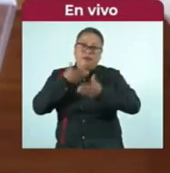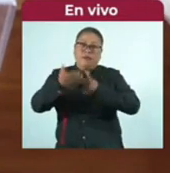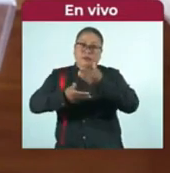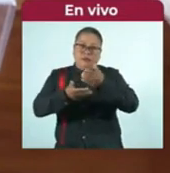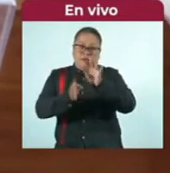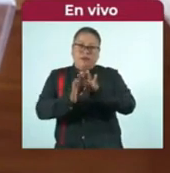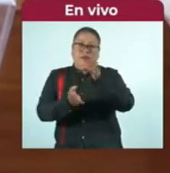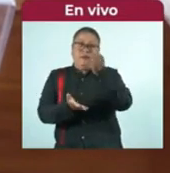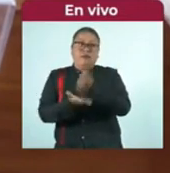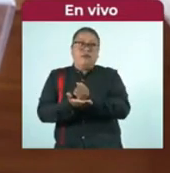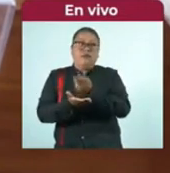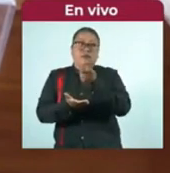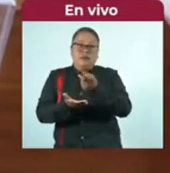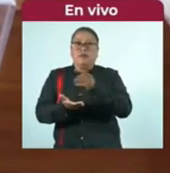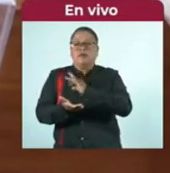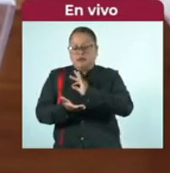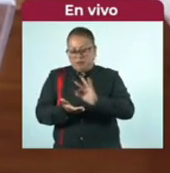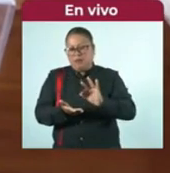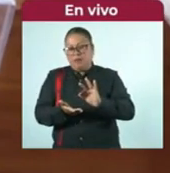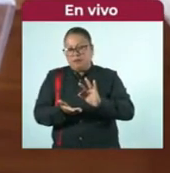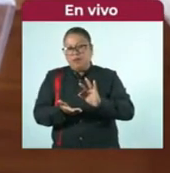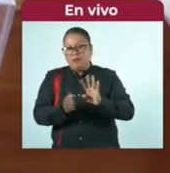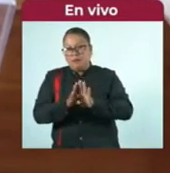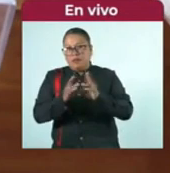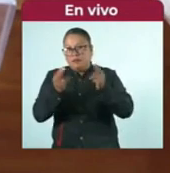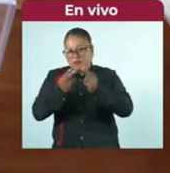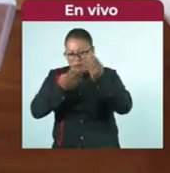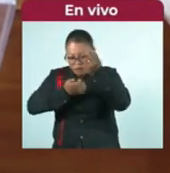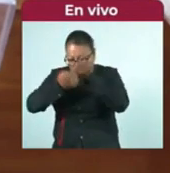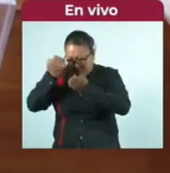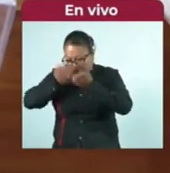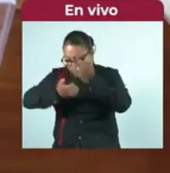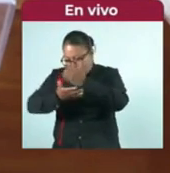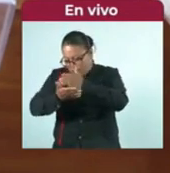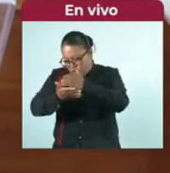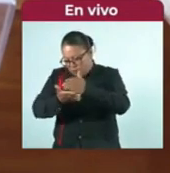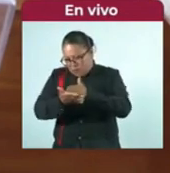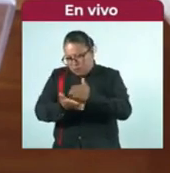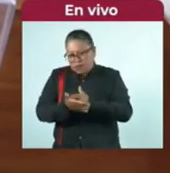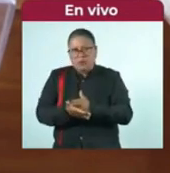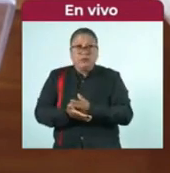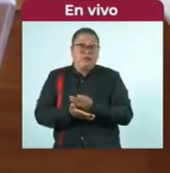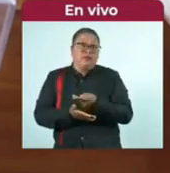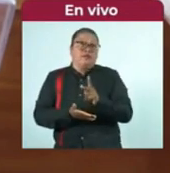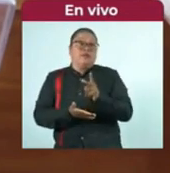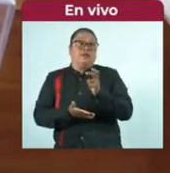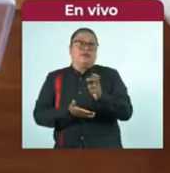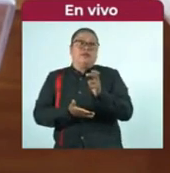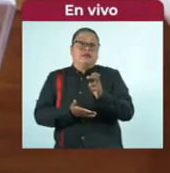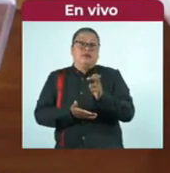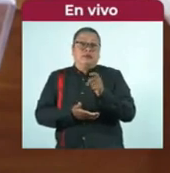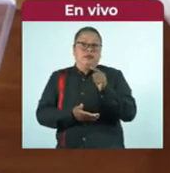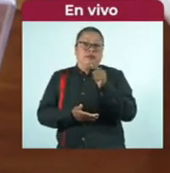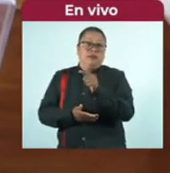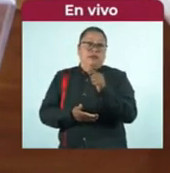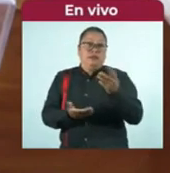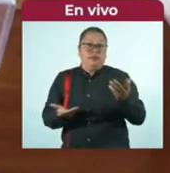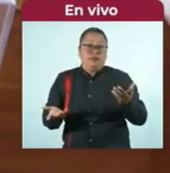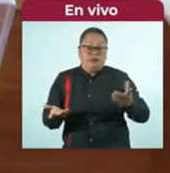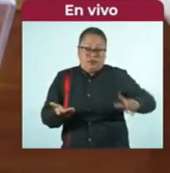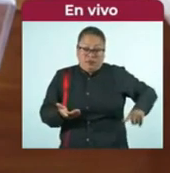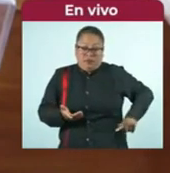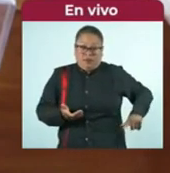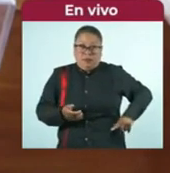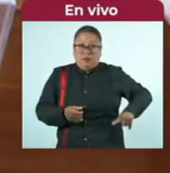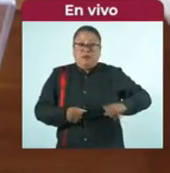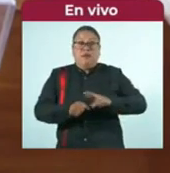legislativo, ahí se tendrá la facultad de la revisión. Pero en ningún momento por parte de este